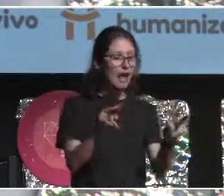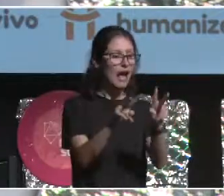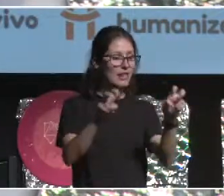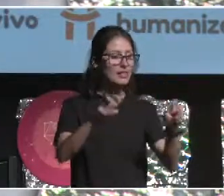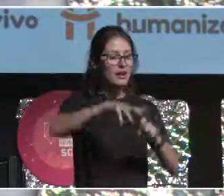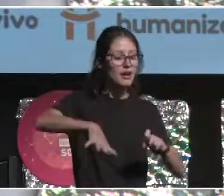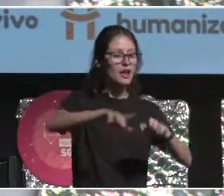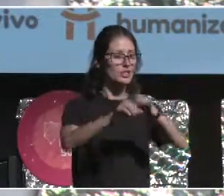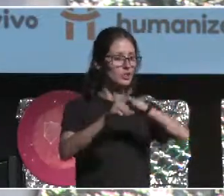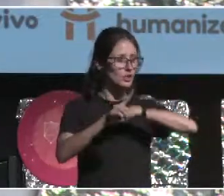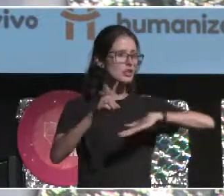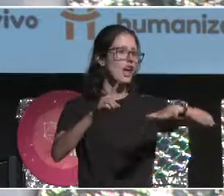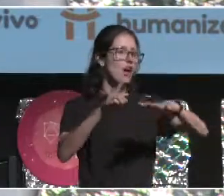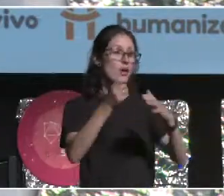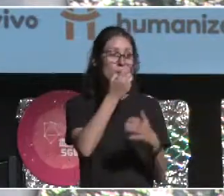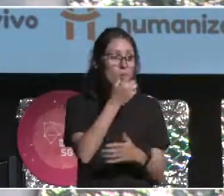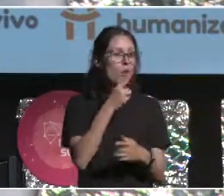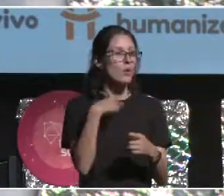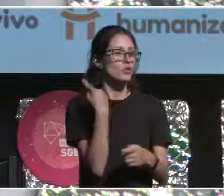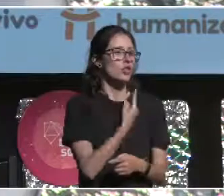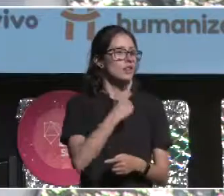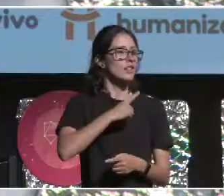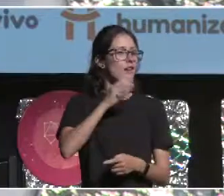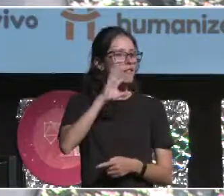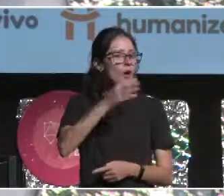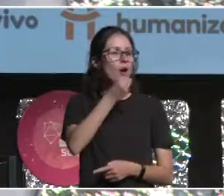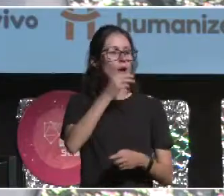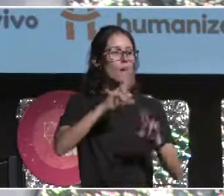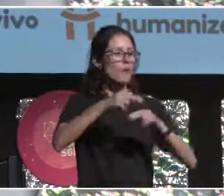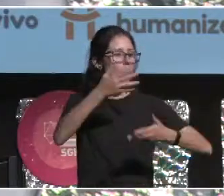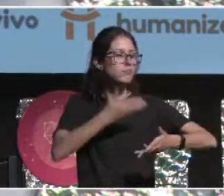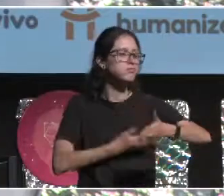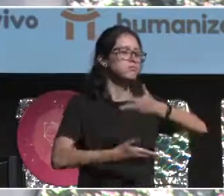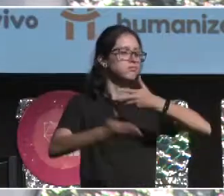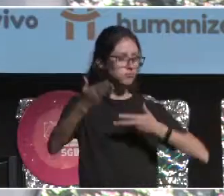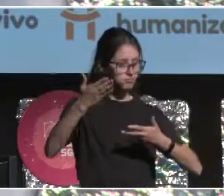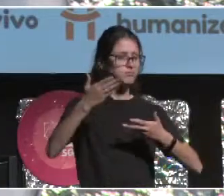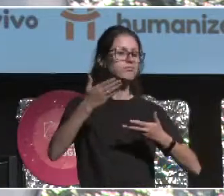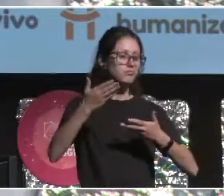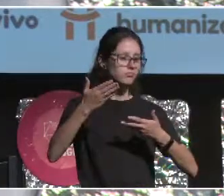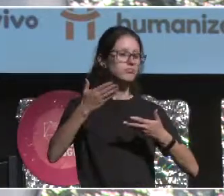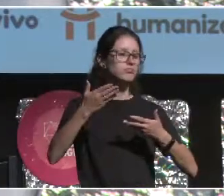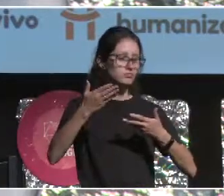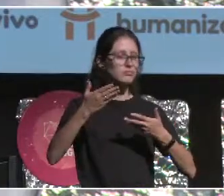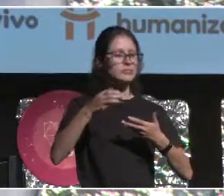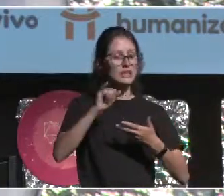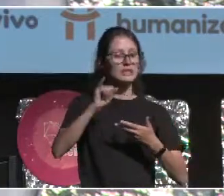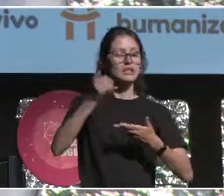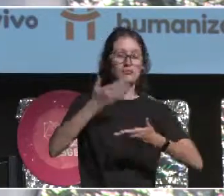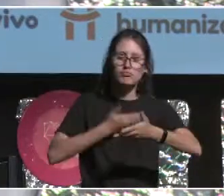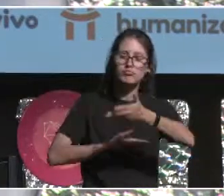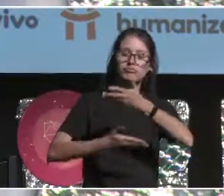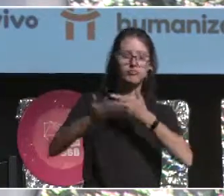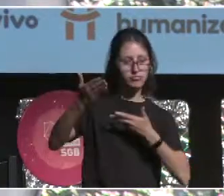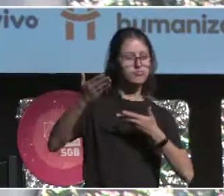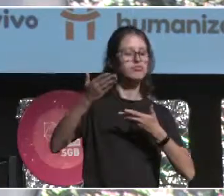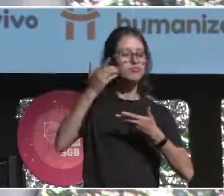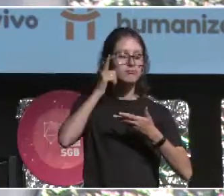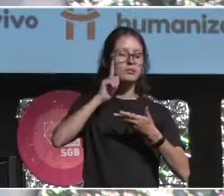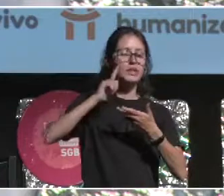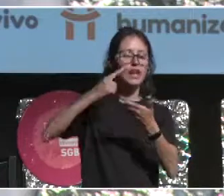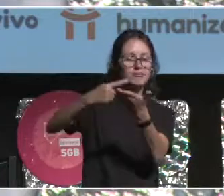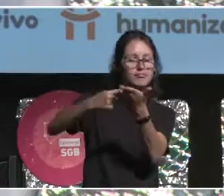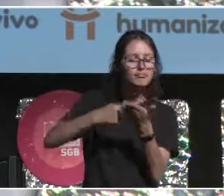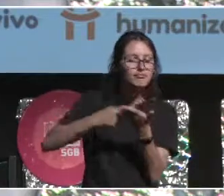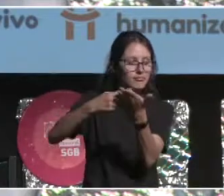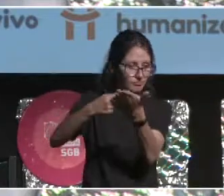gracias a este intercambio de experiencias que tenemos. Tuve la oportunidad de estar en Ruanda hace 2 semanas, un poco para la reunión anual que